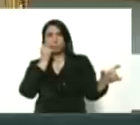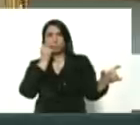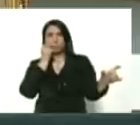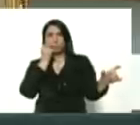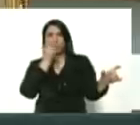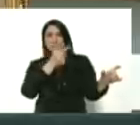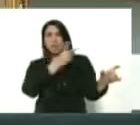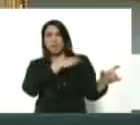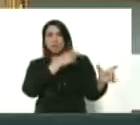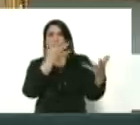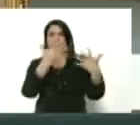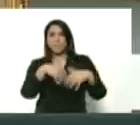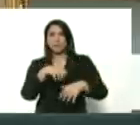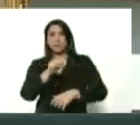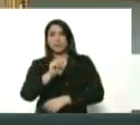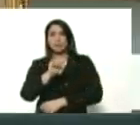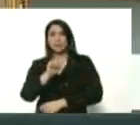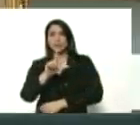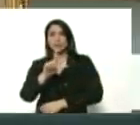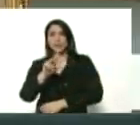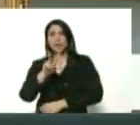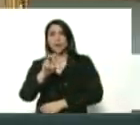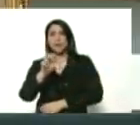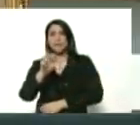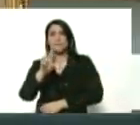jefe de la empresa Silvercop,